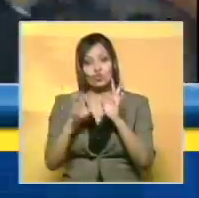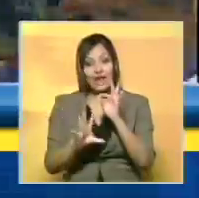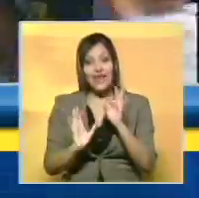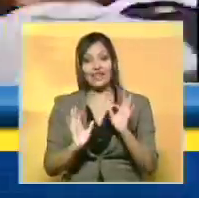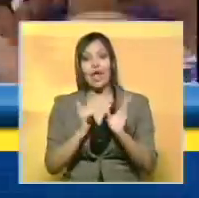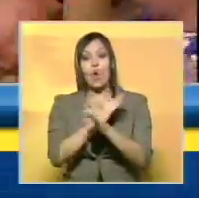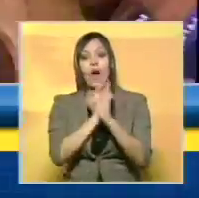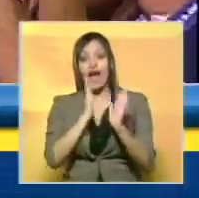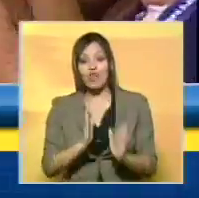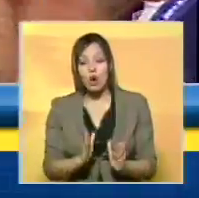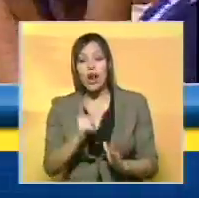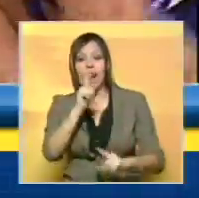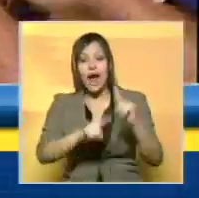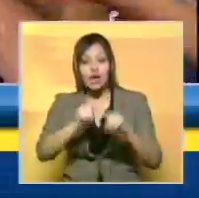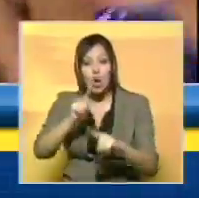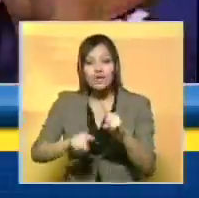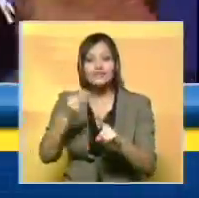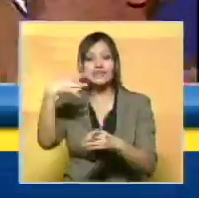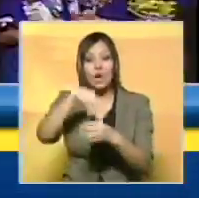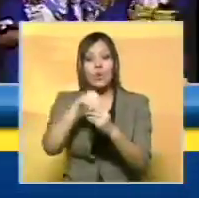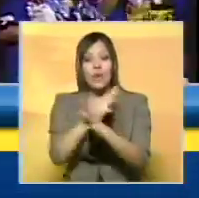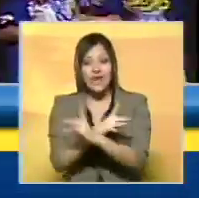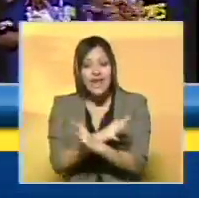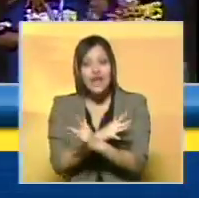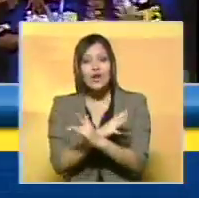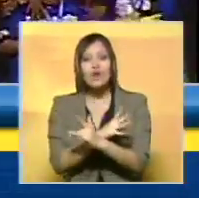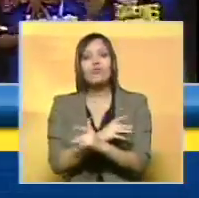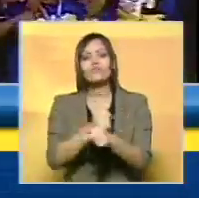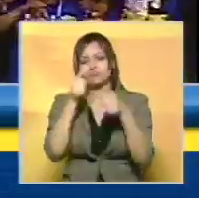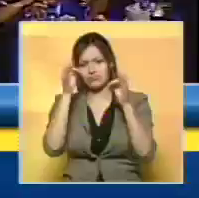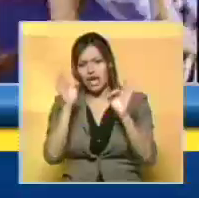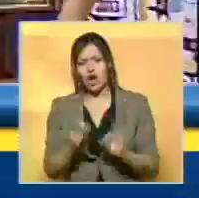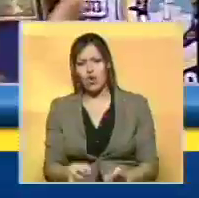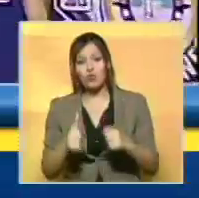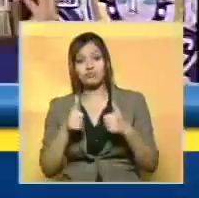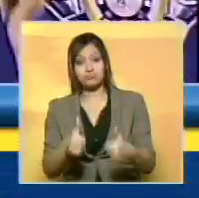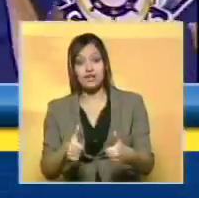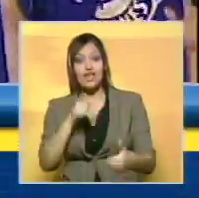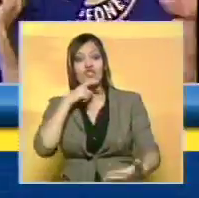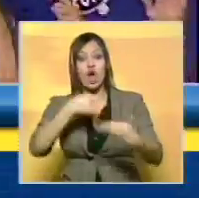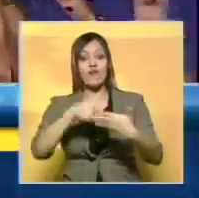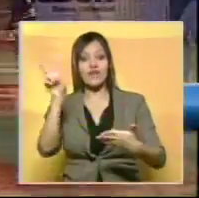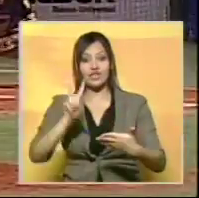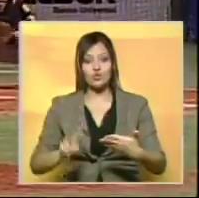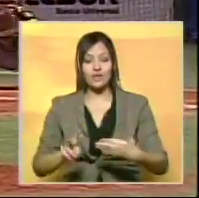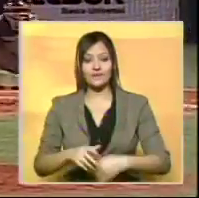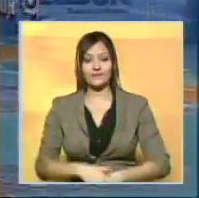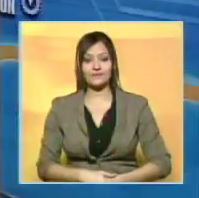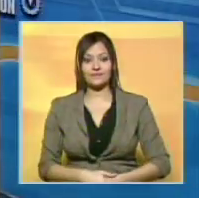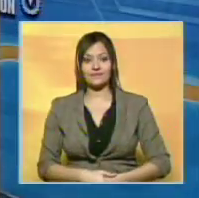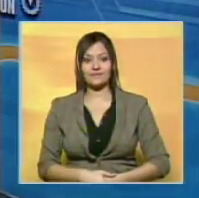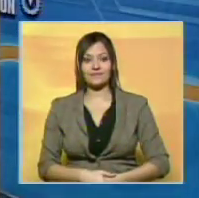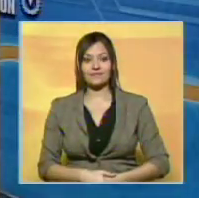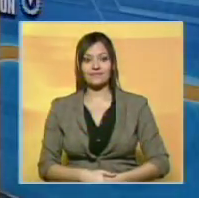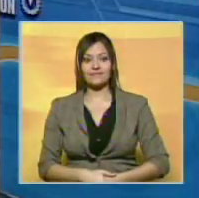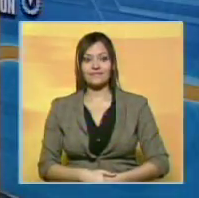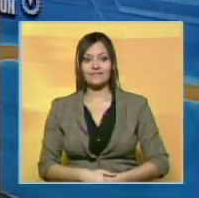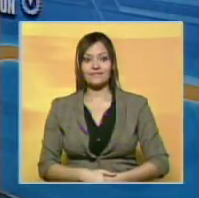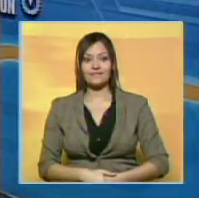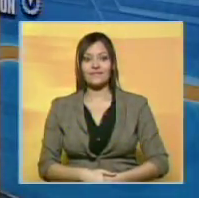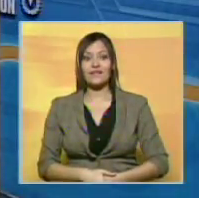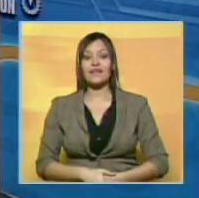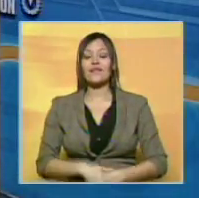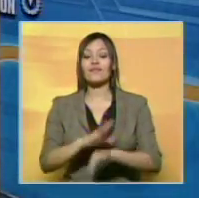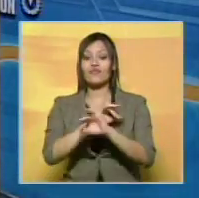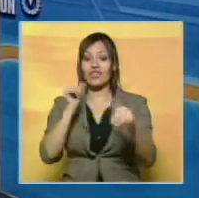los jugadores hagan las pequeñas cosas en el terreno de juego, saldremos con el nombre de Venezuela bien en alto. Bien, hasta aquí la información